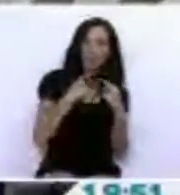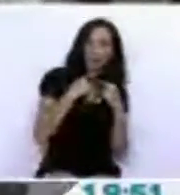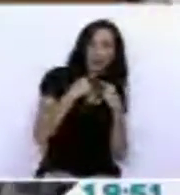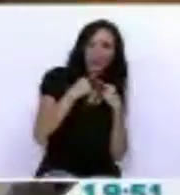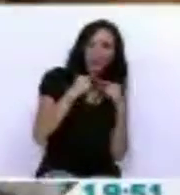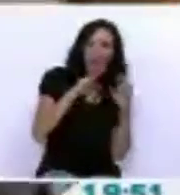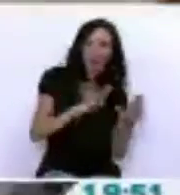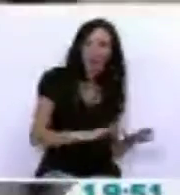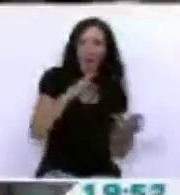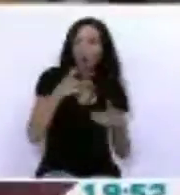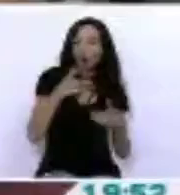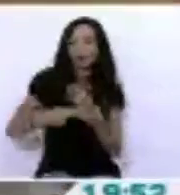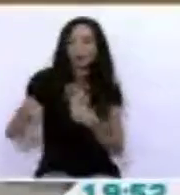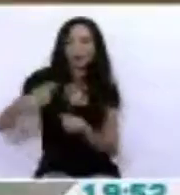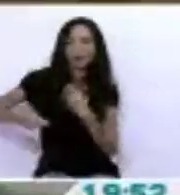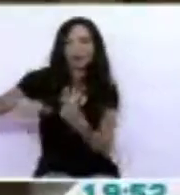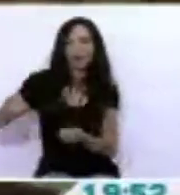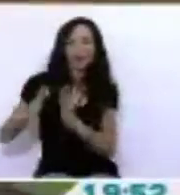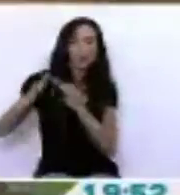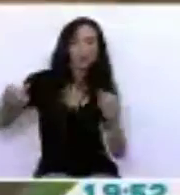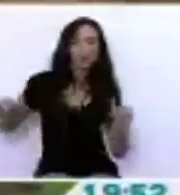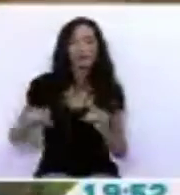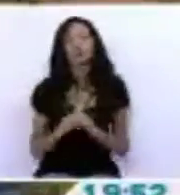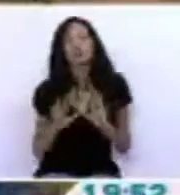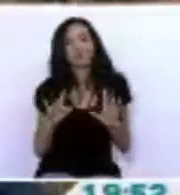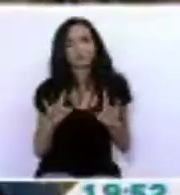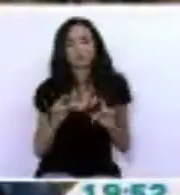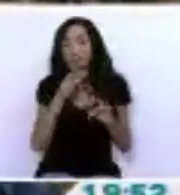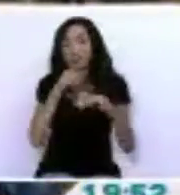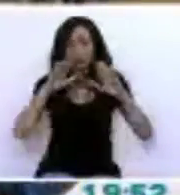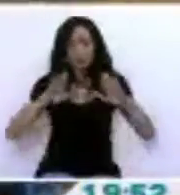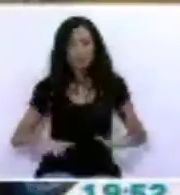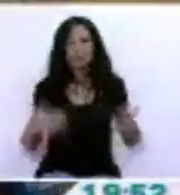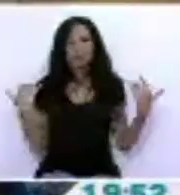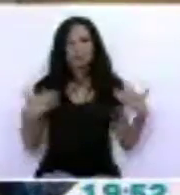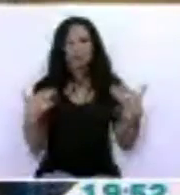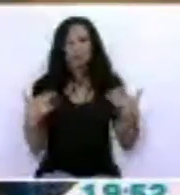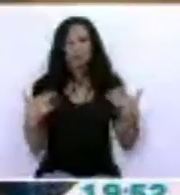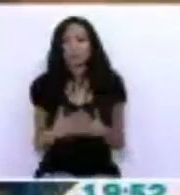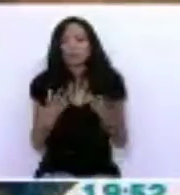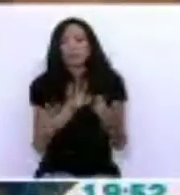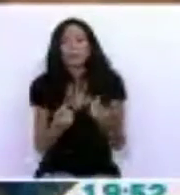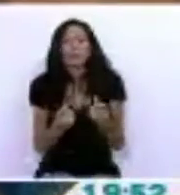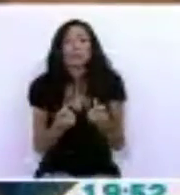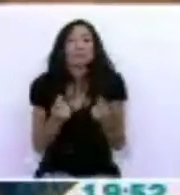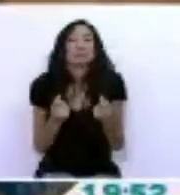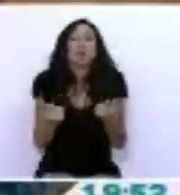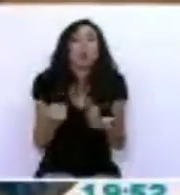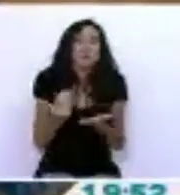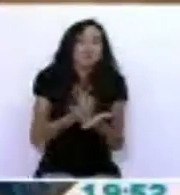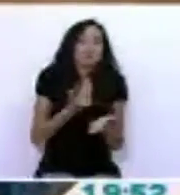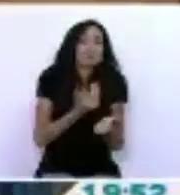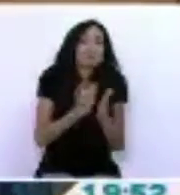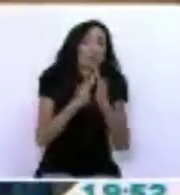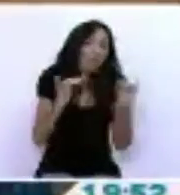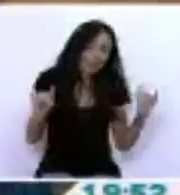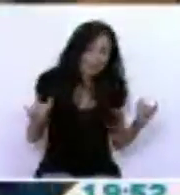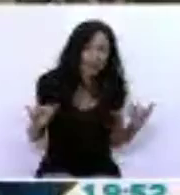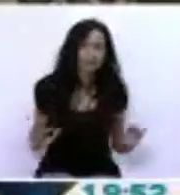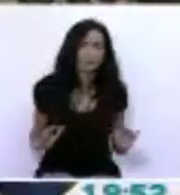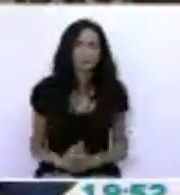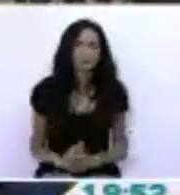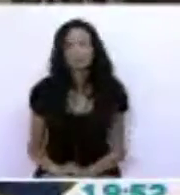este parón? Pues la verdad que sí, porque ha sido un parón bastante grande y con esto pues poco, no mucho, pero bueno, algo compensa.